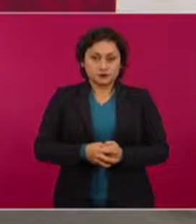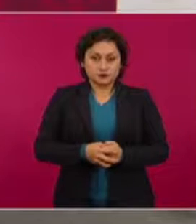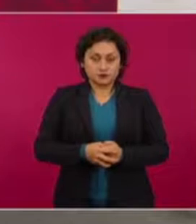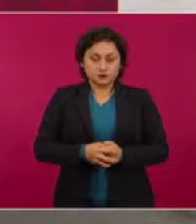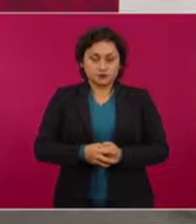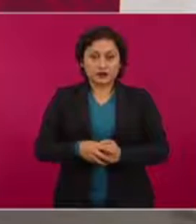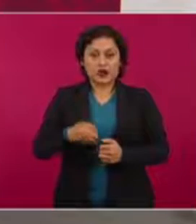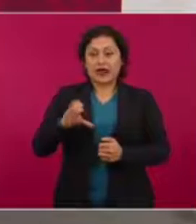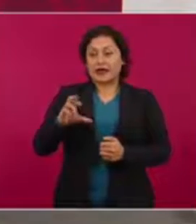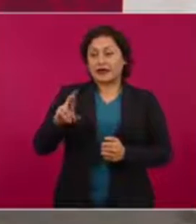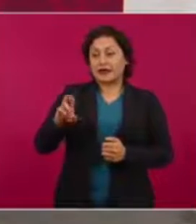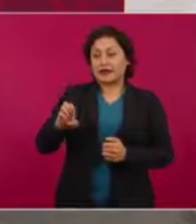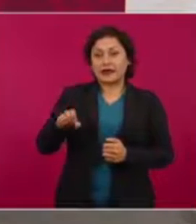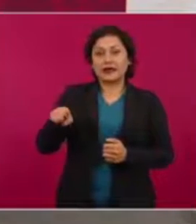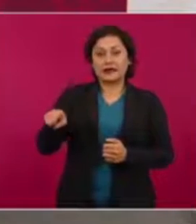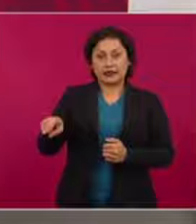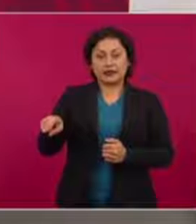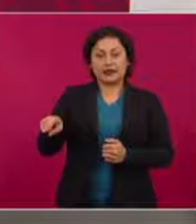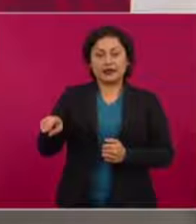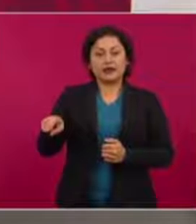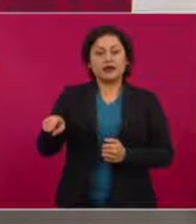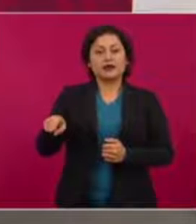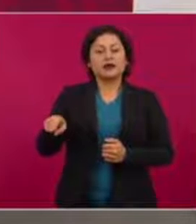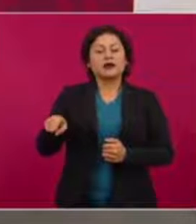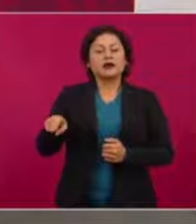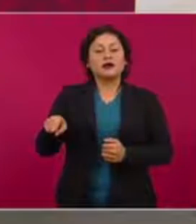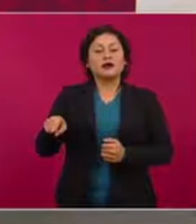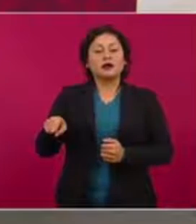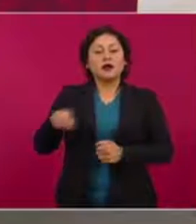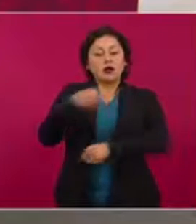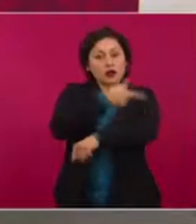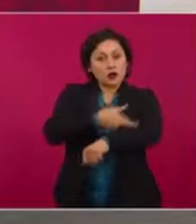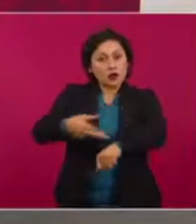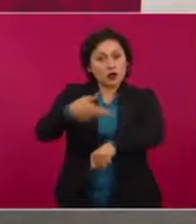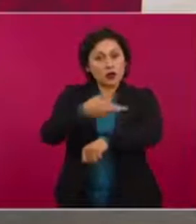CRE ya no renovó el permiso.